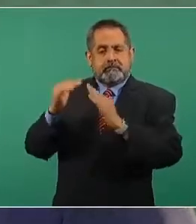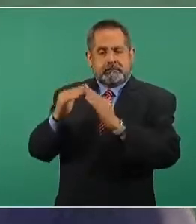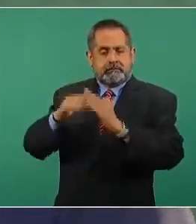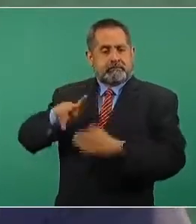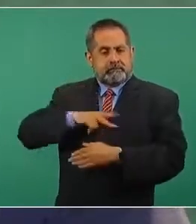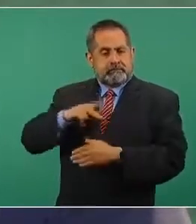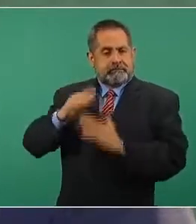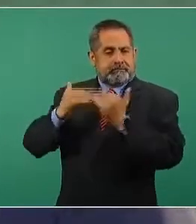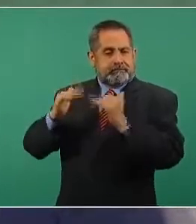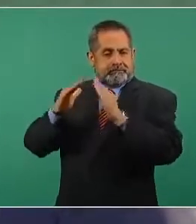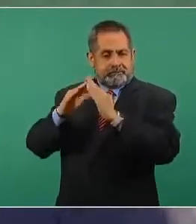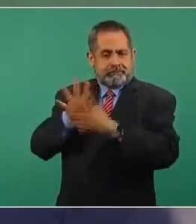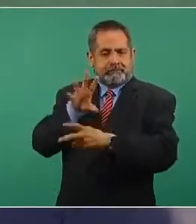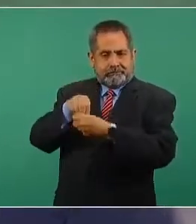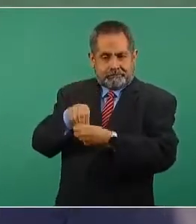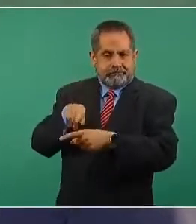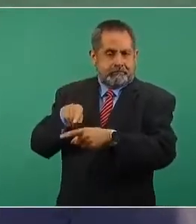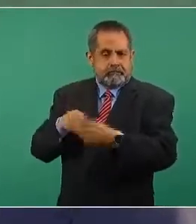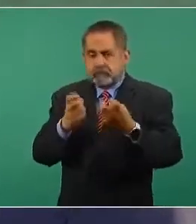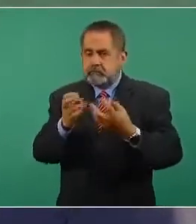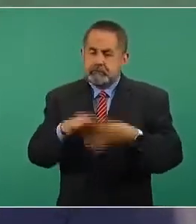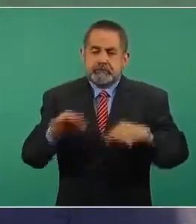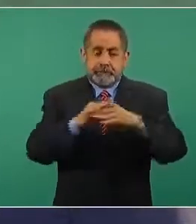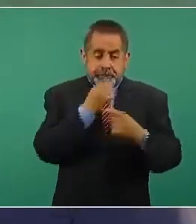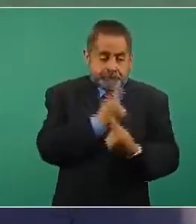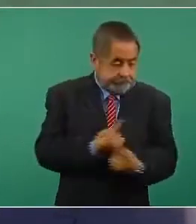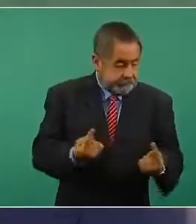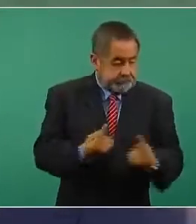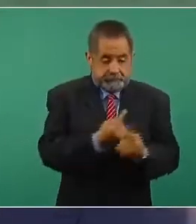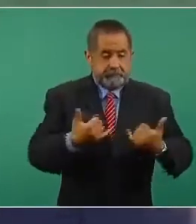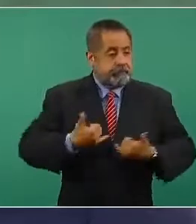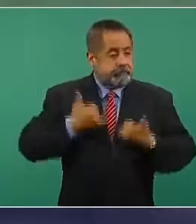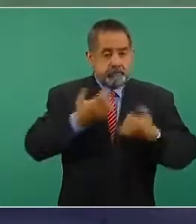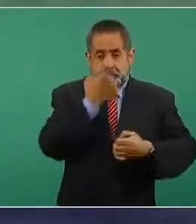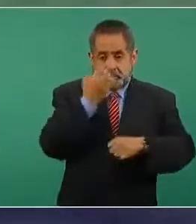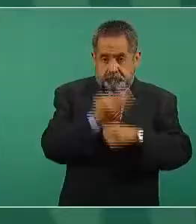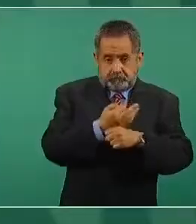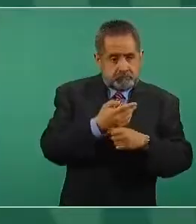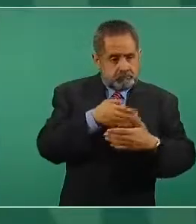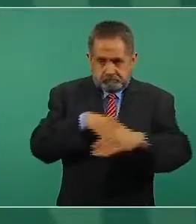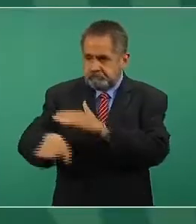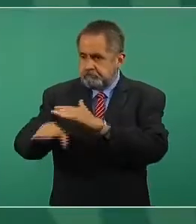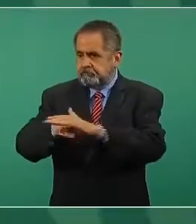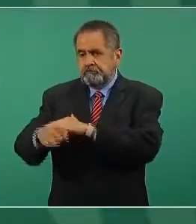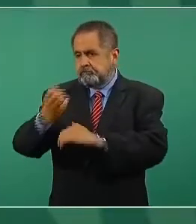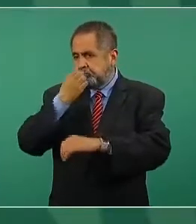Y nos hace falta que estén los niños, las niñas, los estudiantes en las